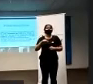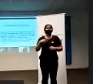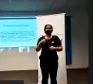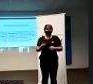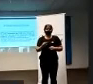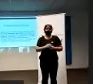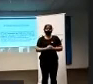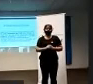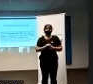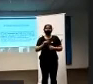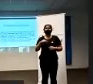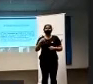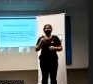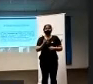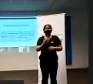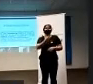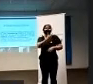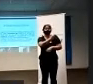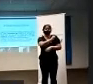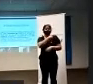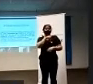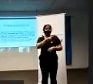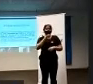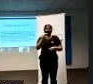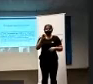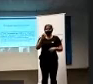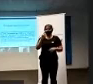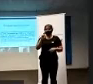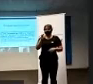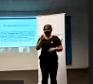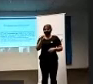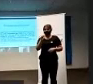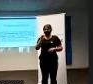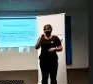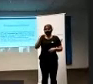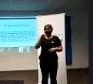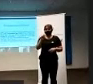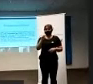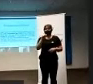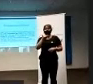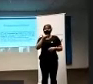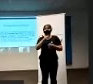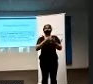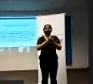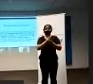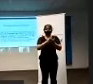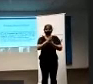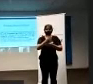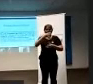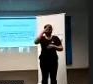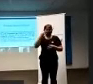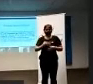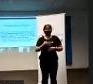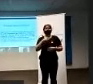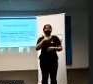En cuanto a su eficacia, según estudios realizados en Brasil sobre prevención de casos sintomáticos, la eficacia es del 100% para formas graves, casos